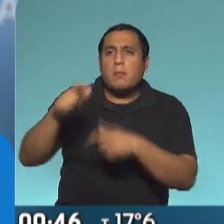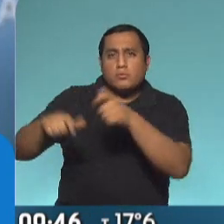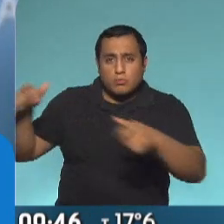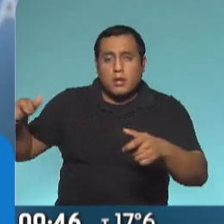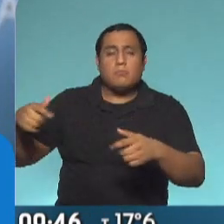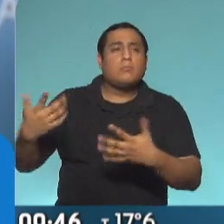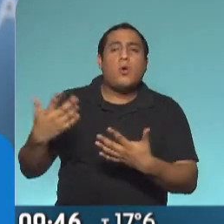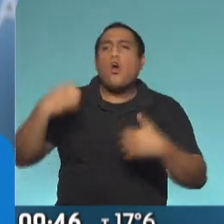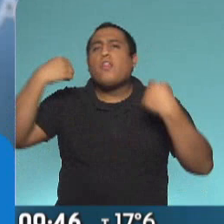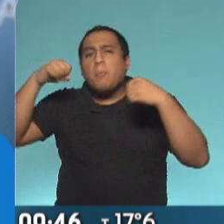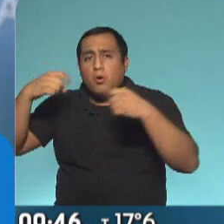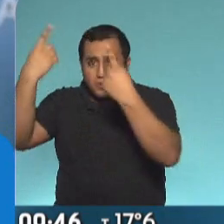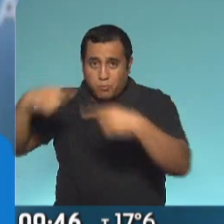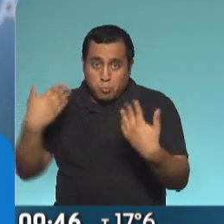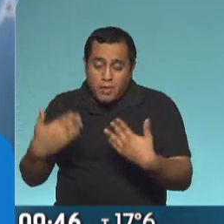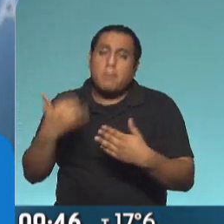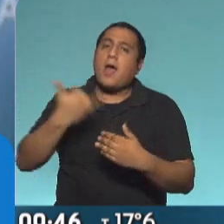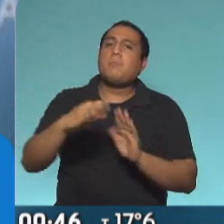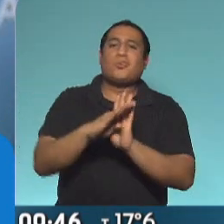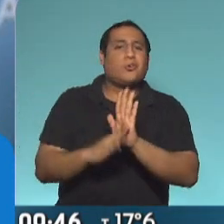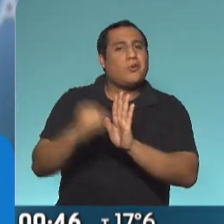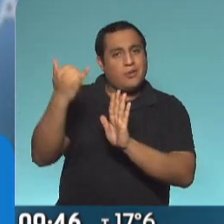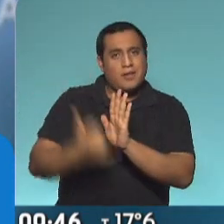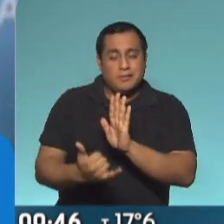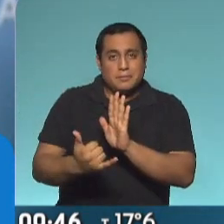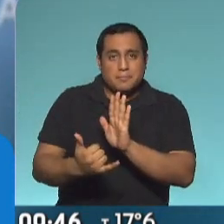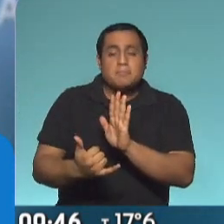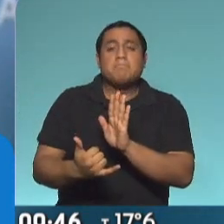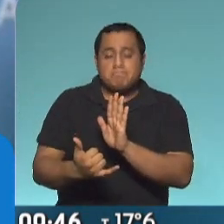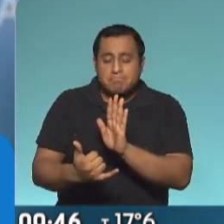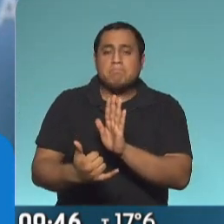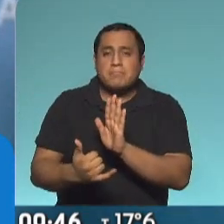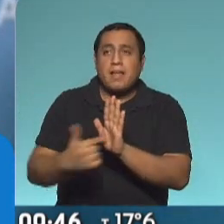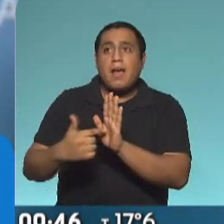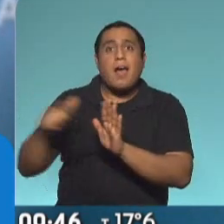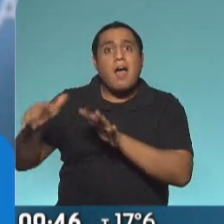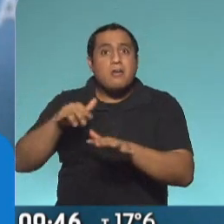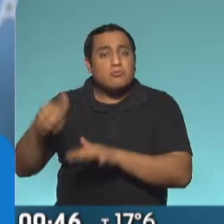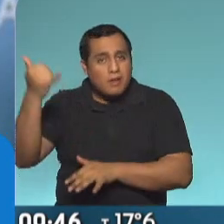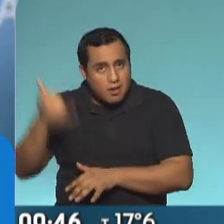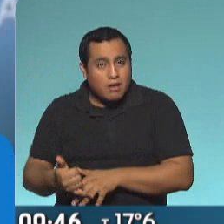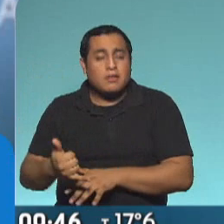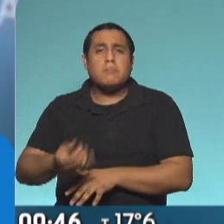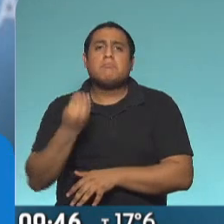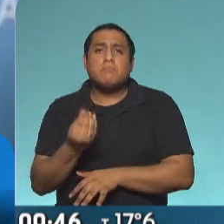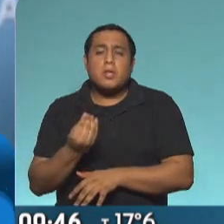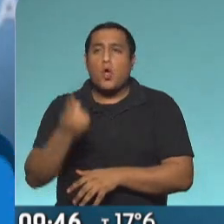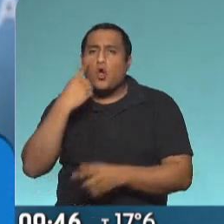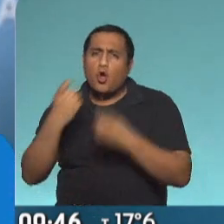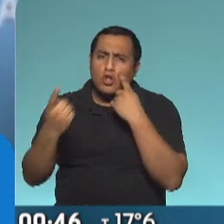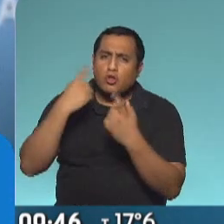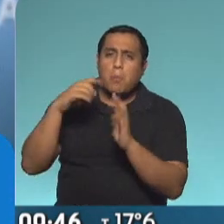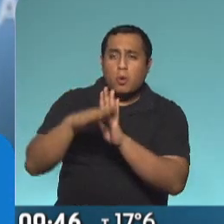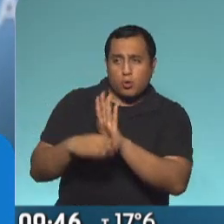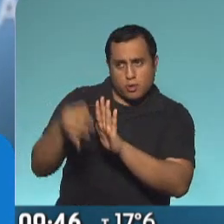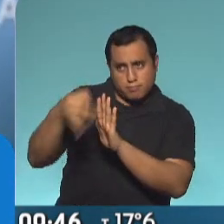o deportivos con un protocolo con y con un y con una acción digamos de control de esos